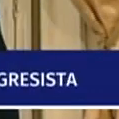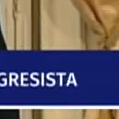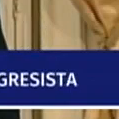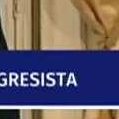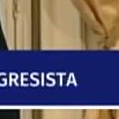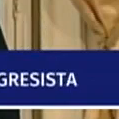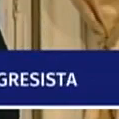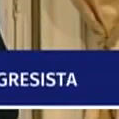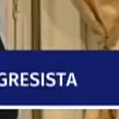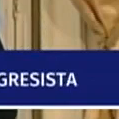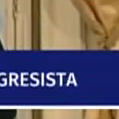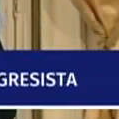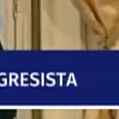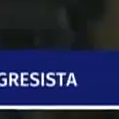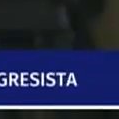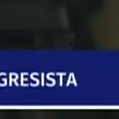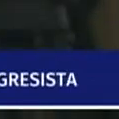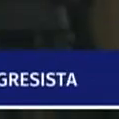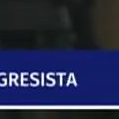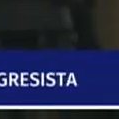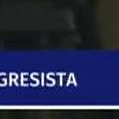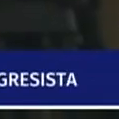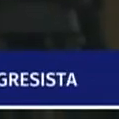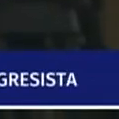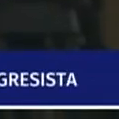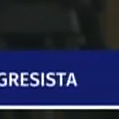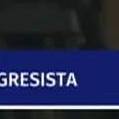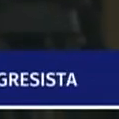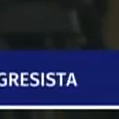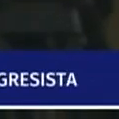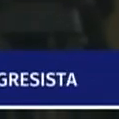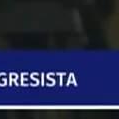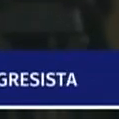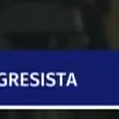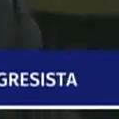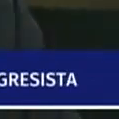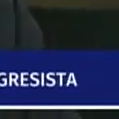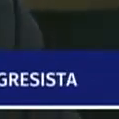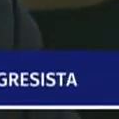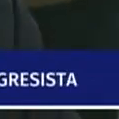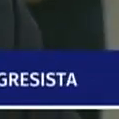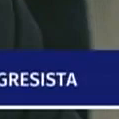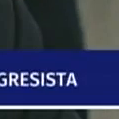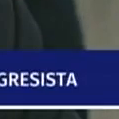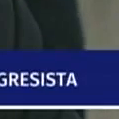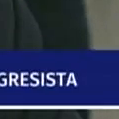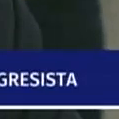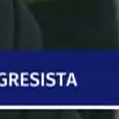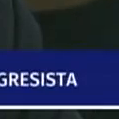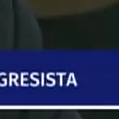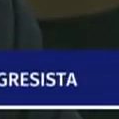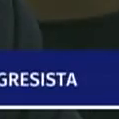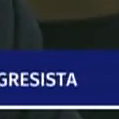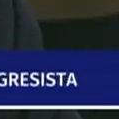en Brasil, en Argentina, compañeros, amigos, nos